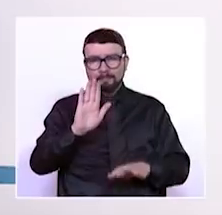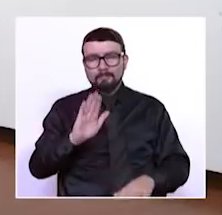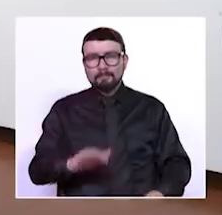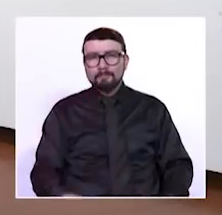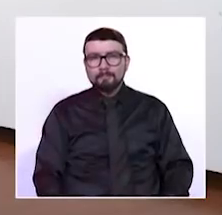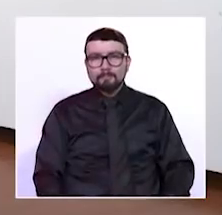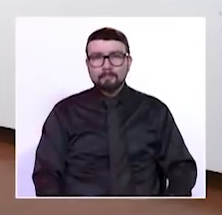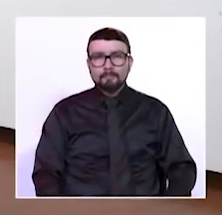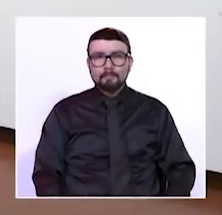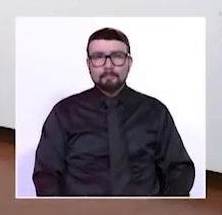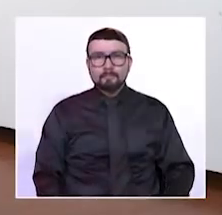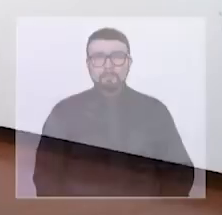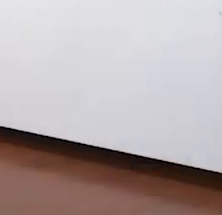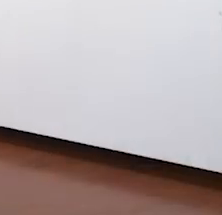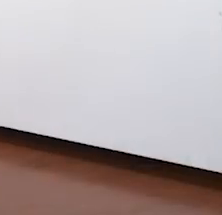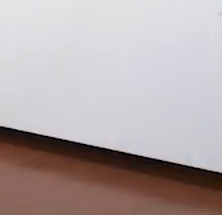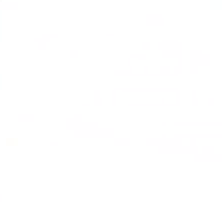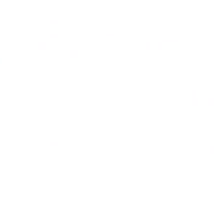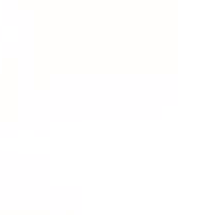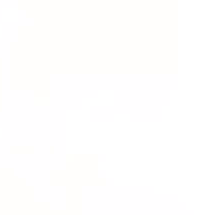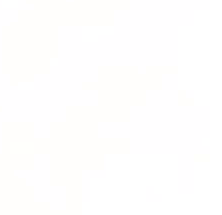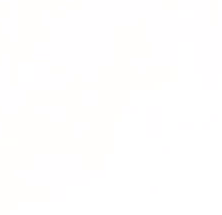regresamos.